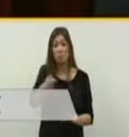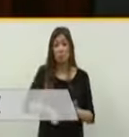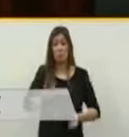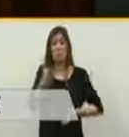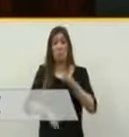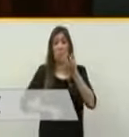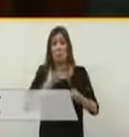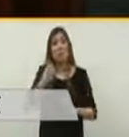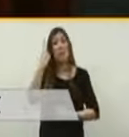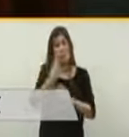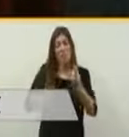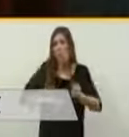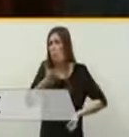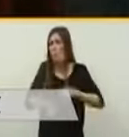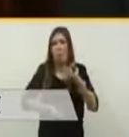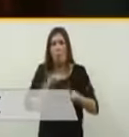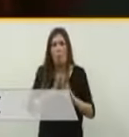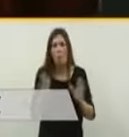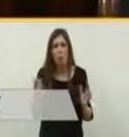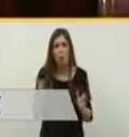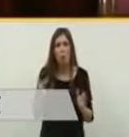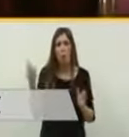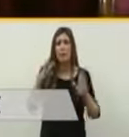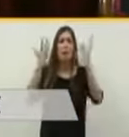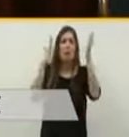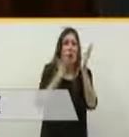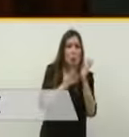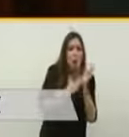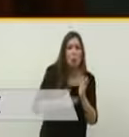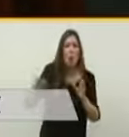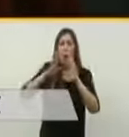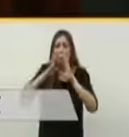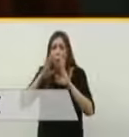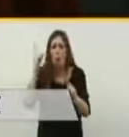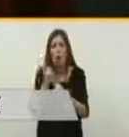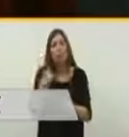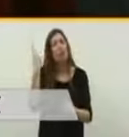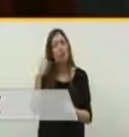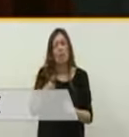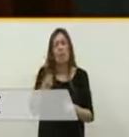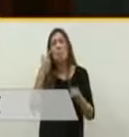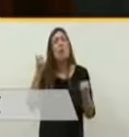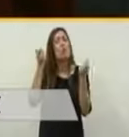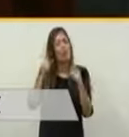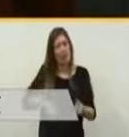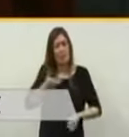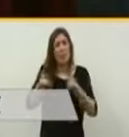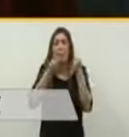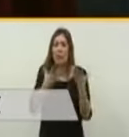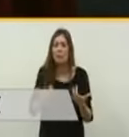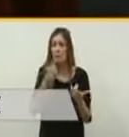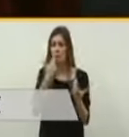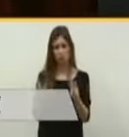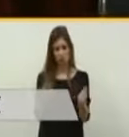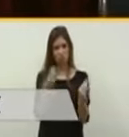a veces y que se traducen en aplausos o en abucheos son incontenibles y están bien. Y retratan el clima y